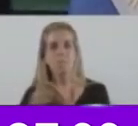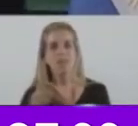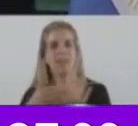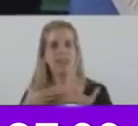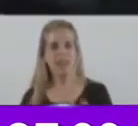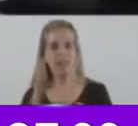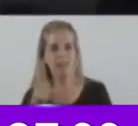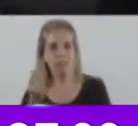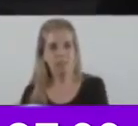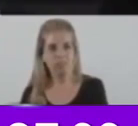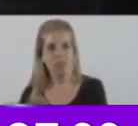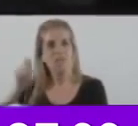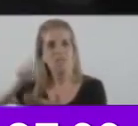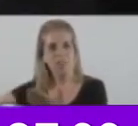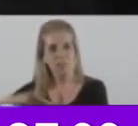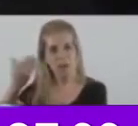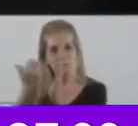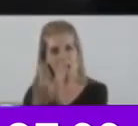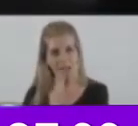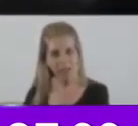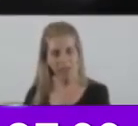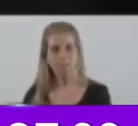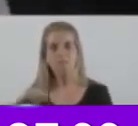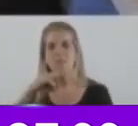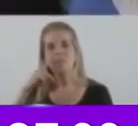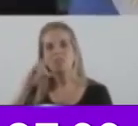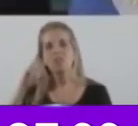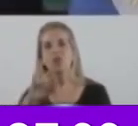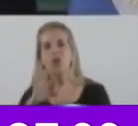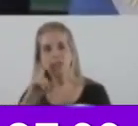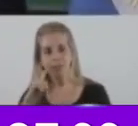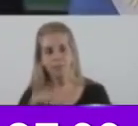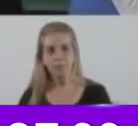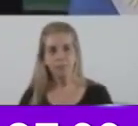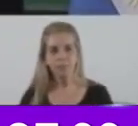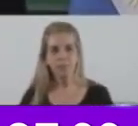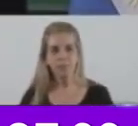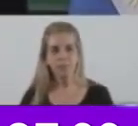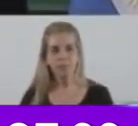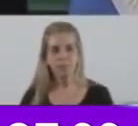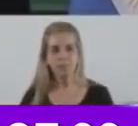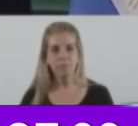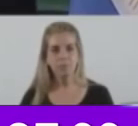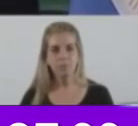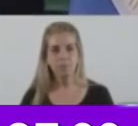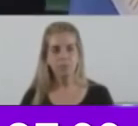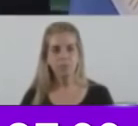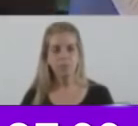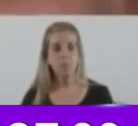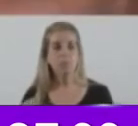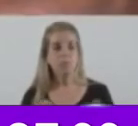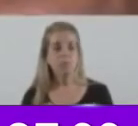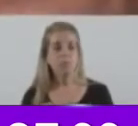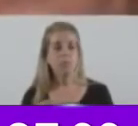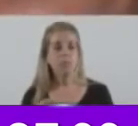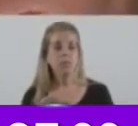Salud, Ana María Nadal. Claro, y no está mal, en definitiva, pero el tema es blanquear esa situación en esos casos puntuales. No estoy hablando de la generalidad, ¿no? Porque lamentablemente